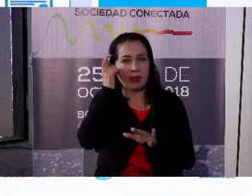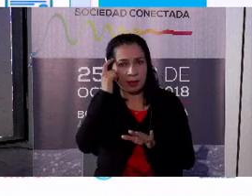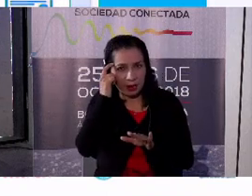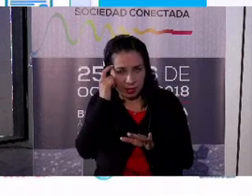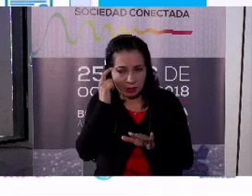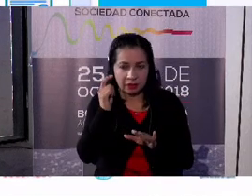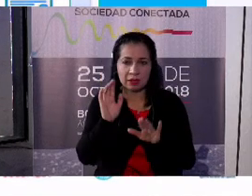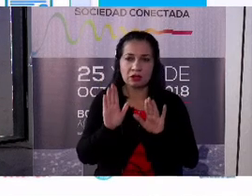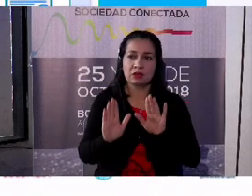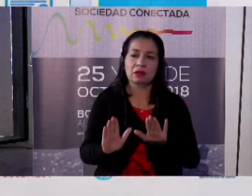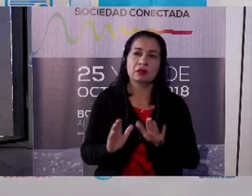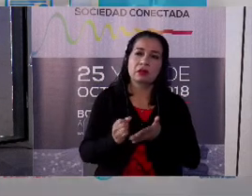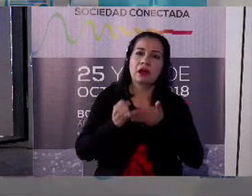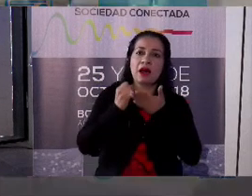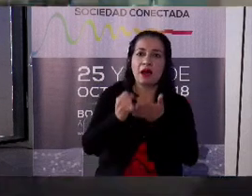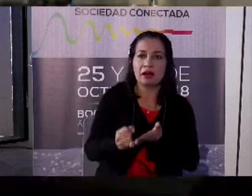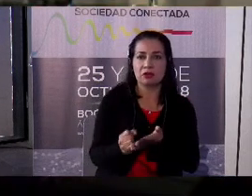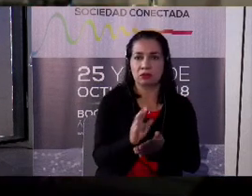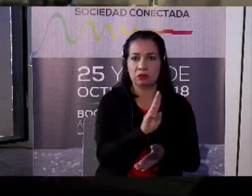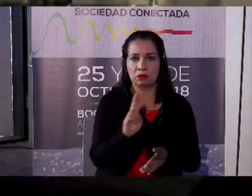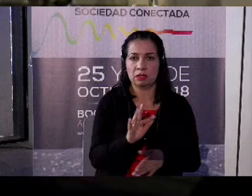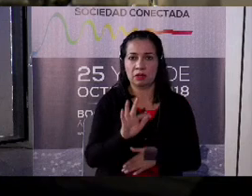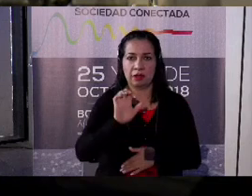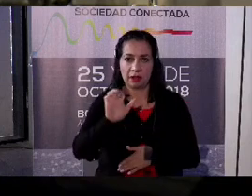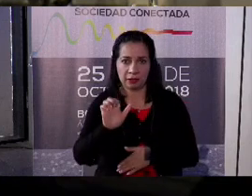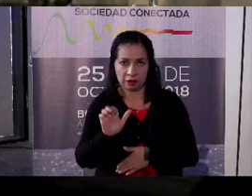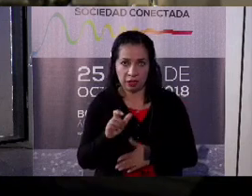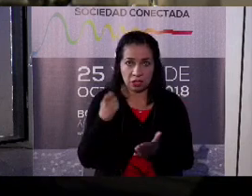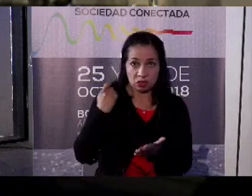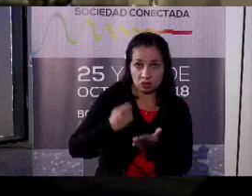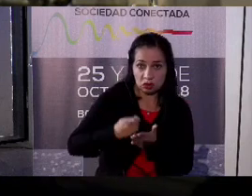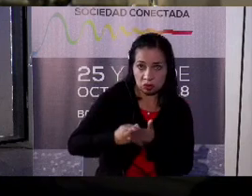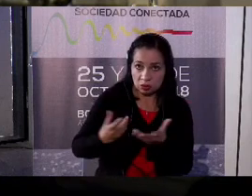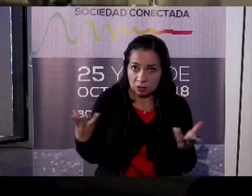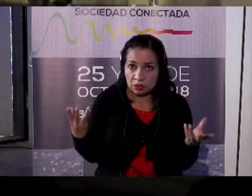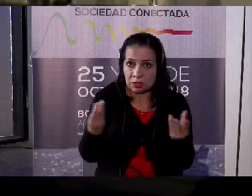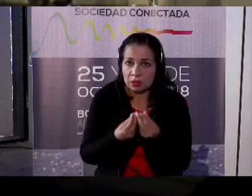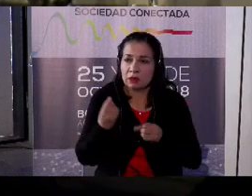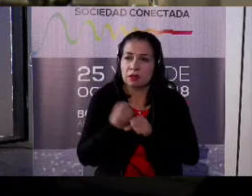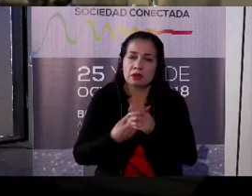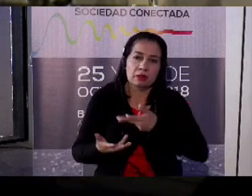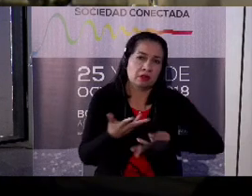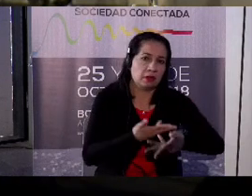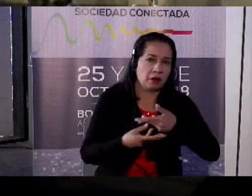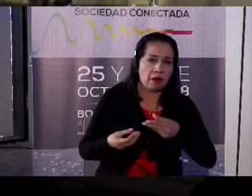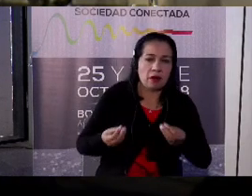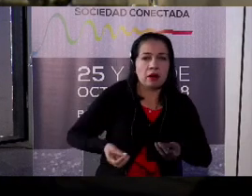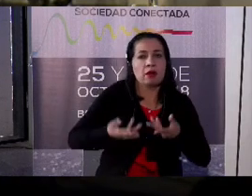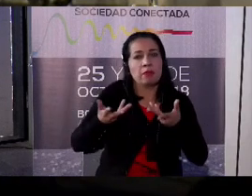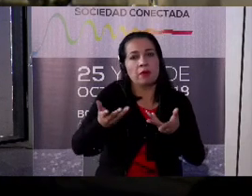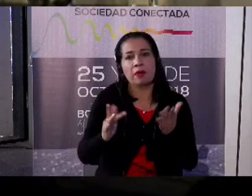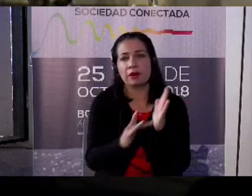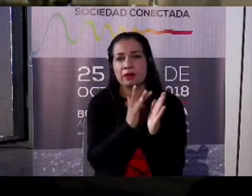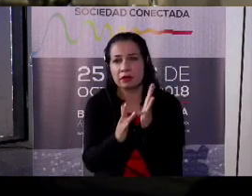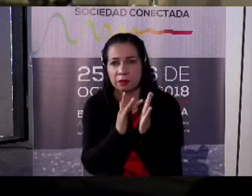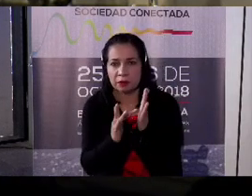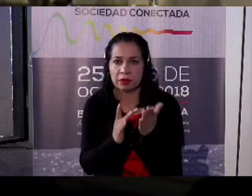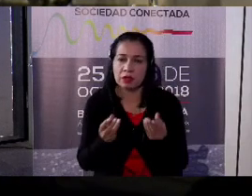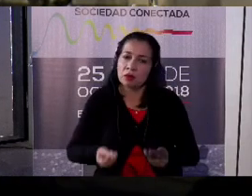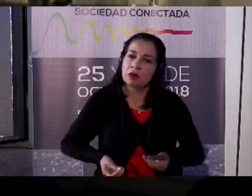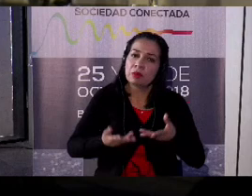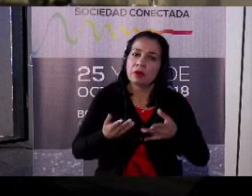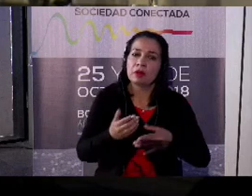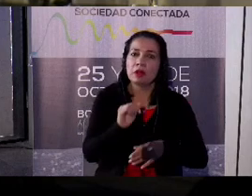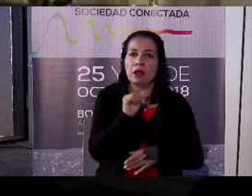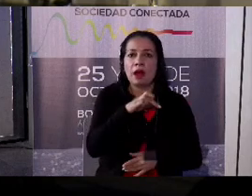ZTE trabajar con muchos de nuestros socios incluyendo proveedores de proveedores de aplicaciones